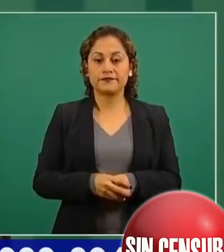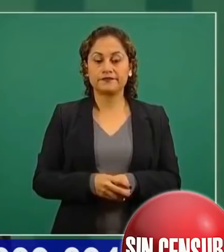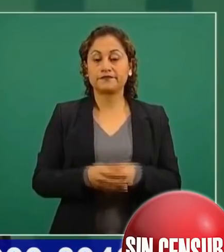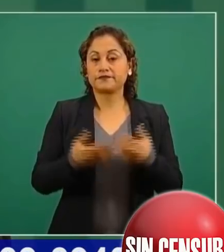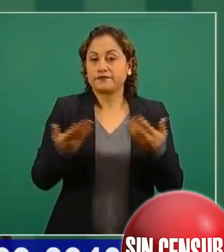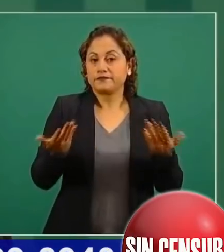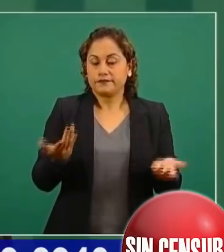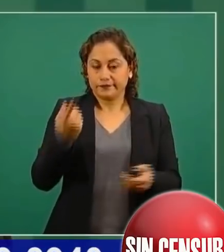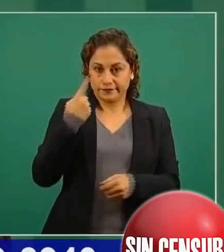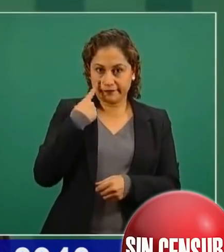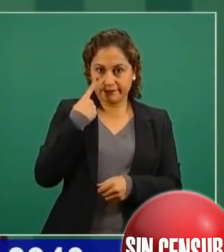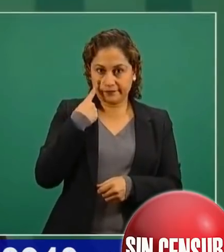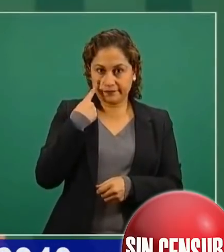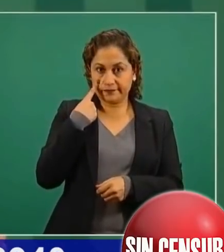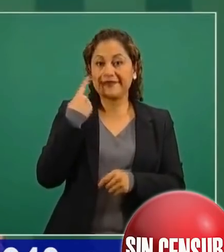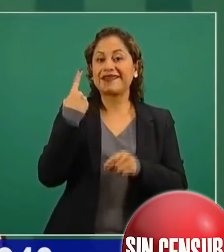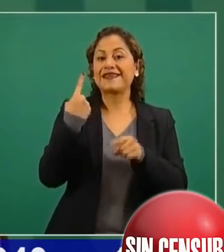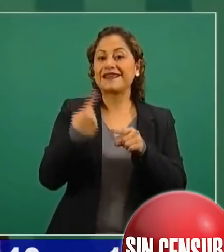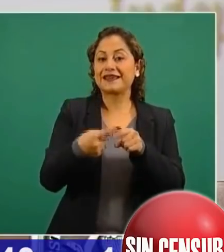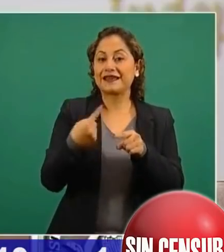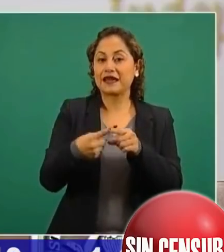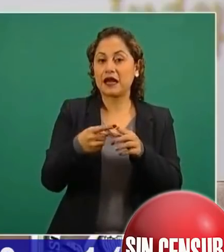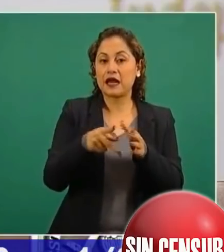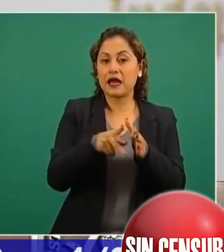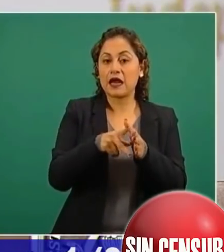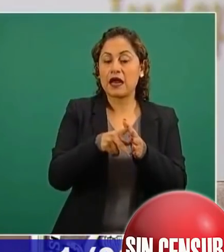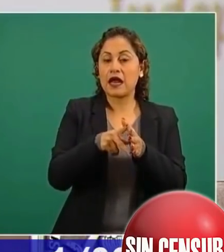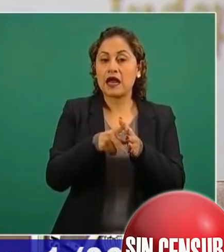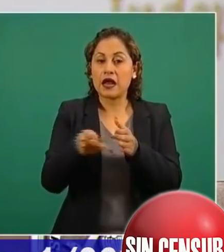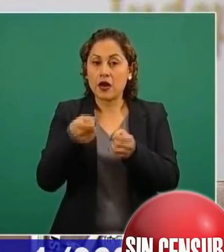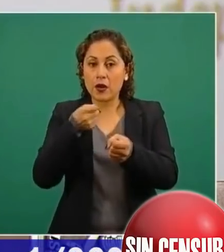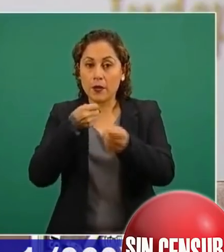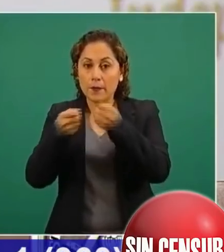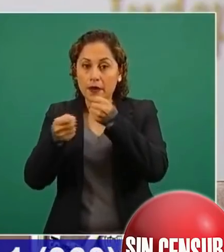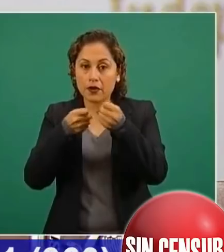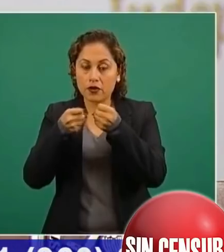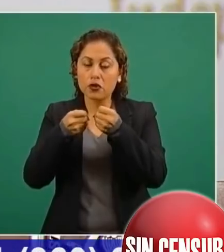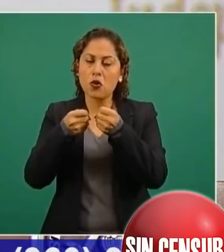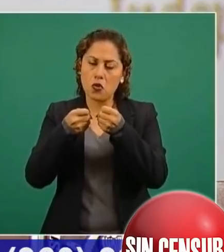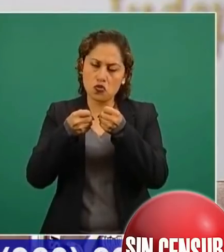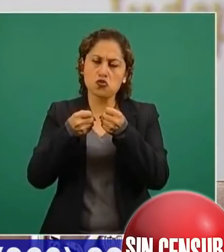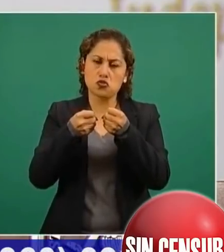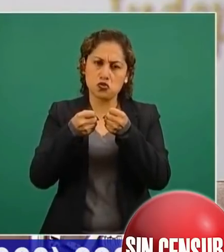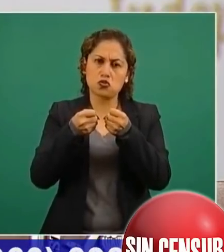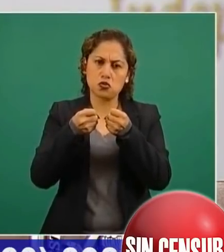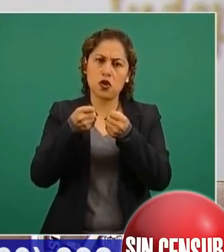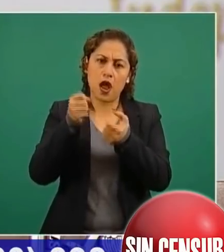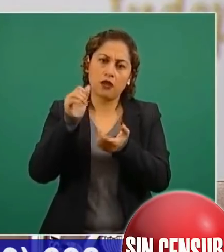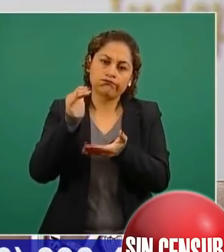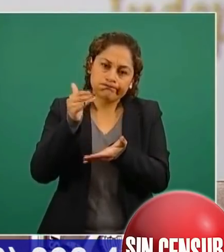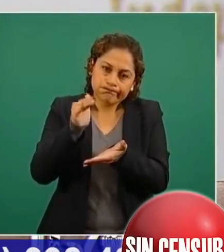más terreno como medios han sido los periódicos.